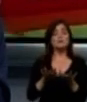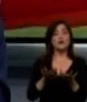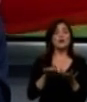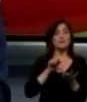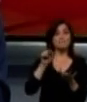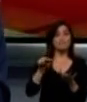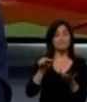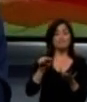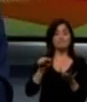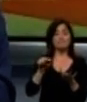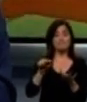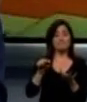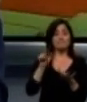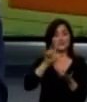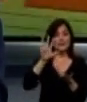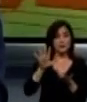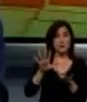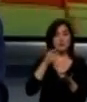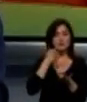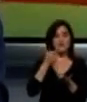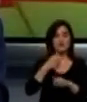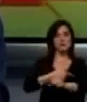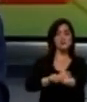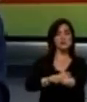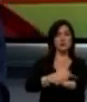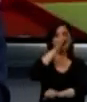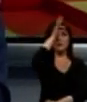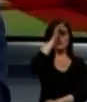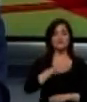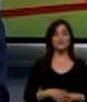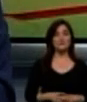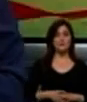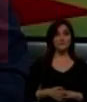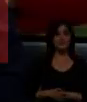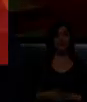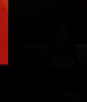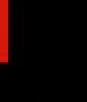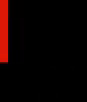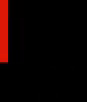Rivadeneira, lo anunció. Va a estar internado en el hospital Carlos Andrade Marín. Vamos a la pausa.